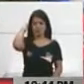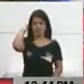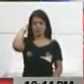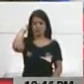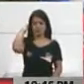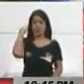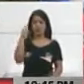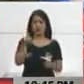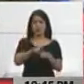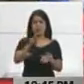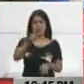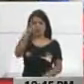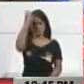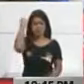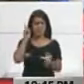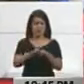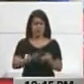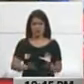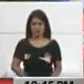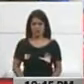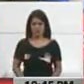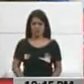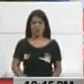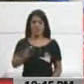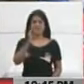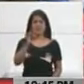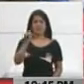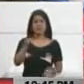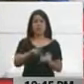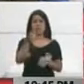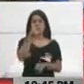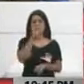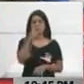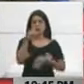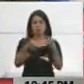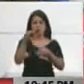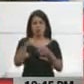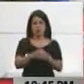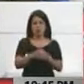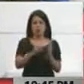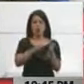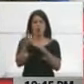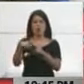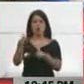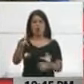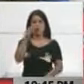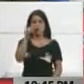¿Cómo hicieron con Robert? ¿Cómo hicieron con Danilo? ¿Con Otaiza?